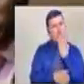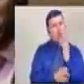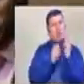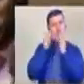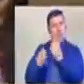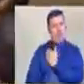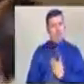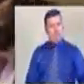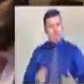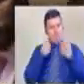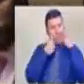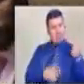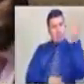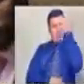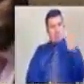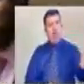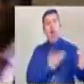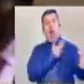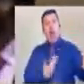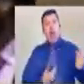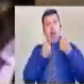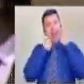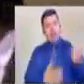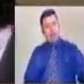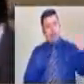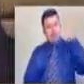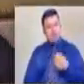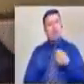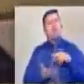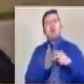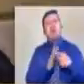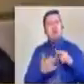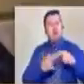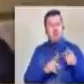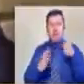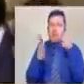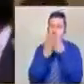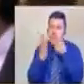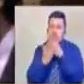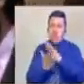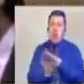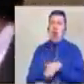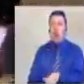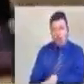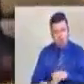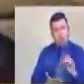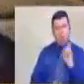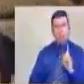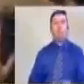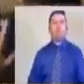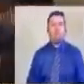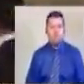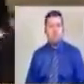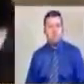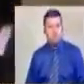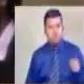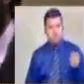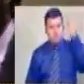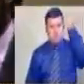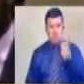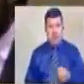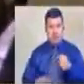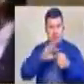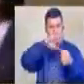persistiera en la paz, para que nunca decayera esa voluntad. Pues bien, ese bastón de